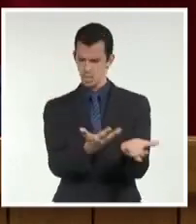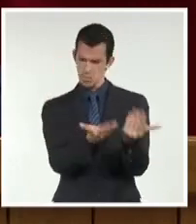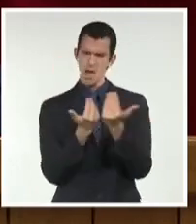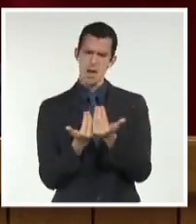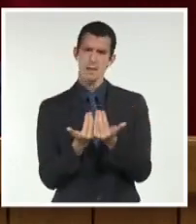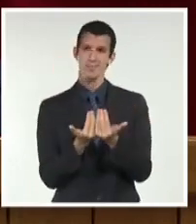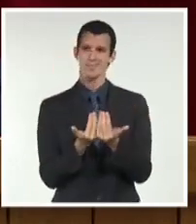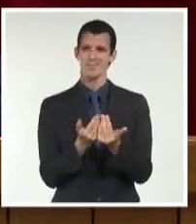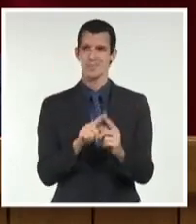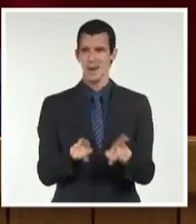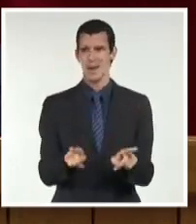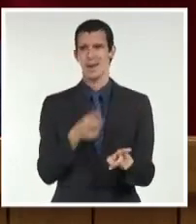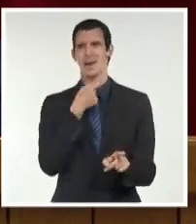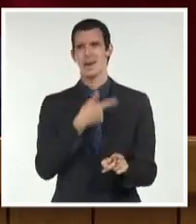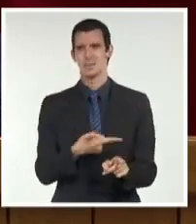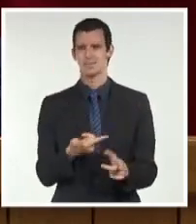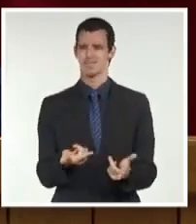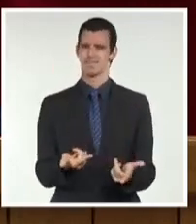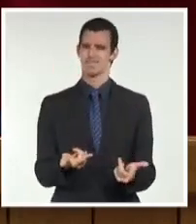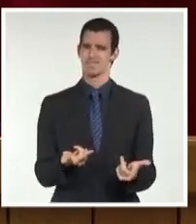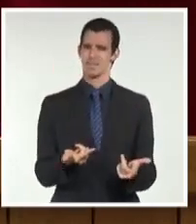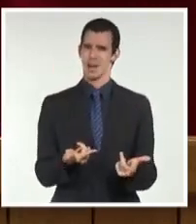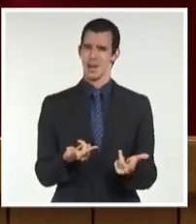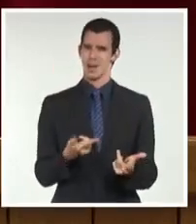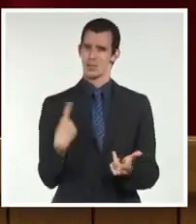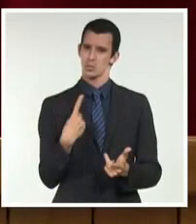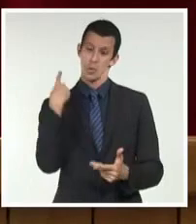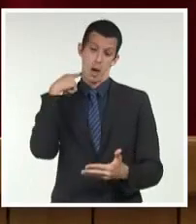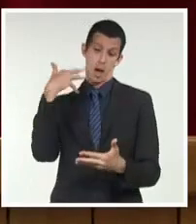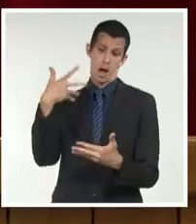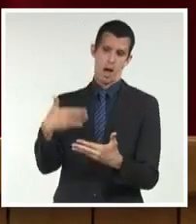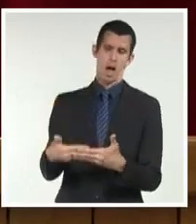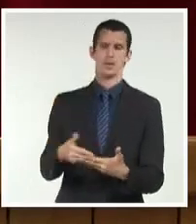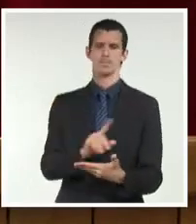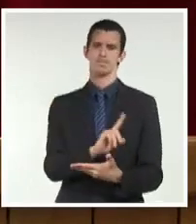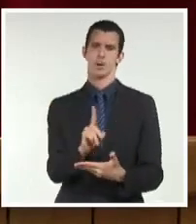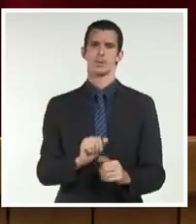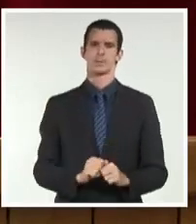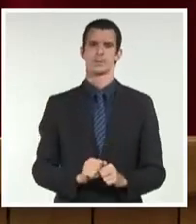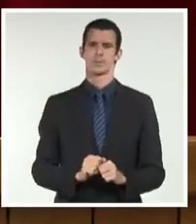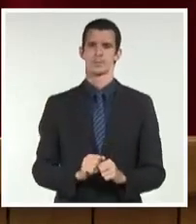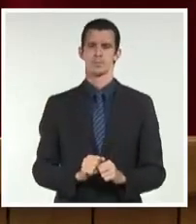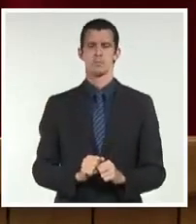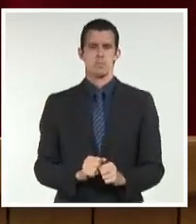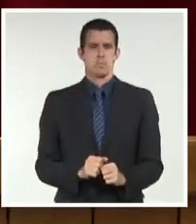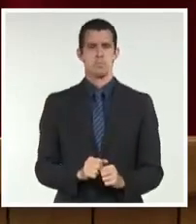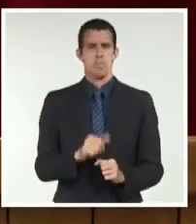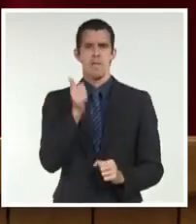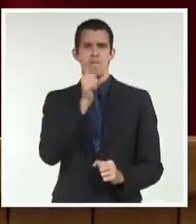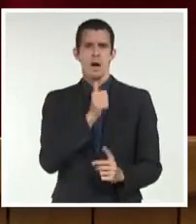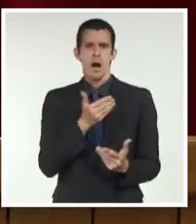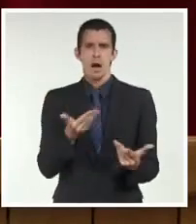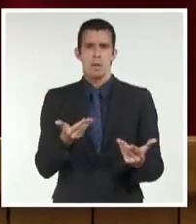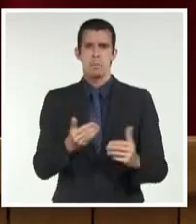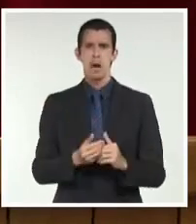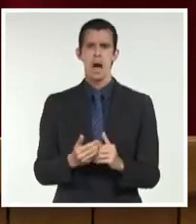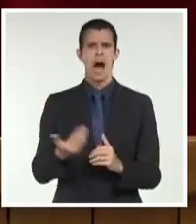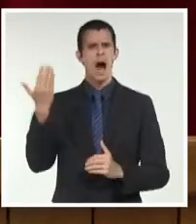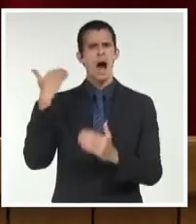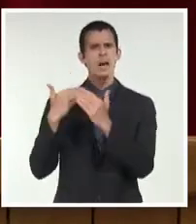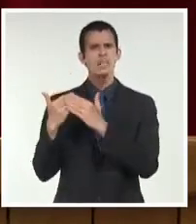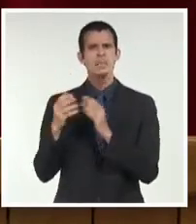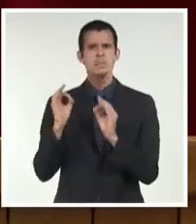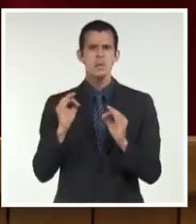resistido. Lo más sencillo sería vender el país como lo hicieron tantos gobiernos neoliberales de esta propia